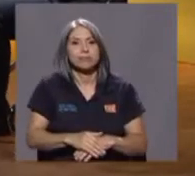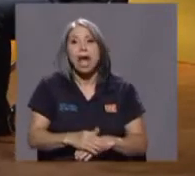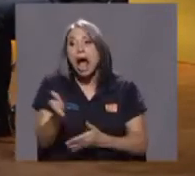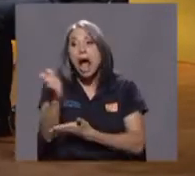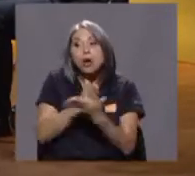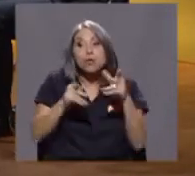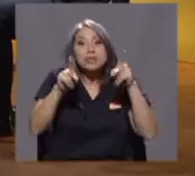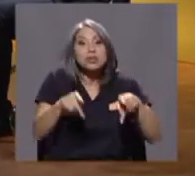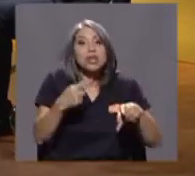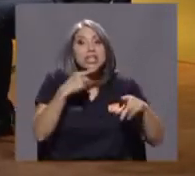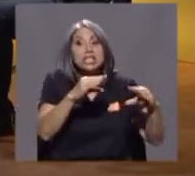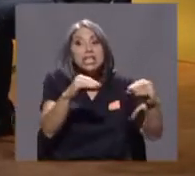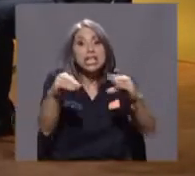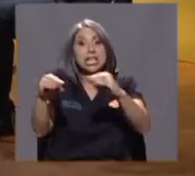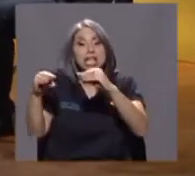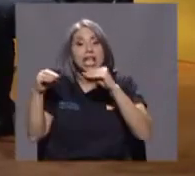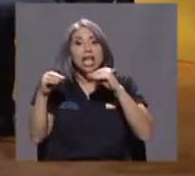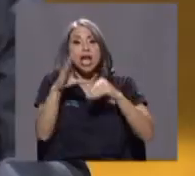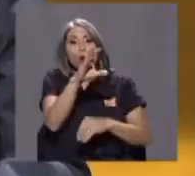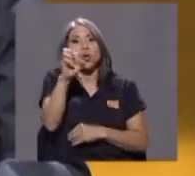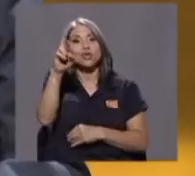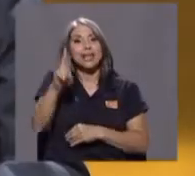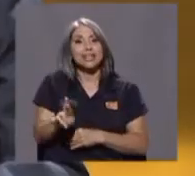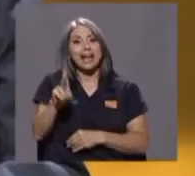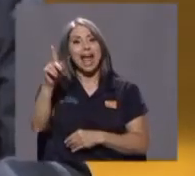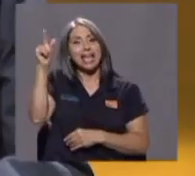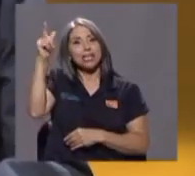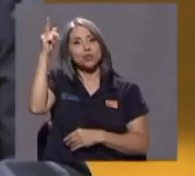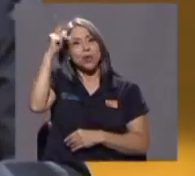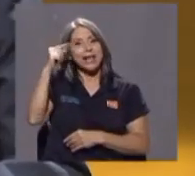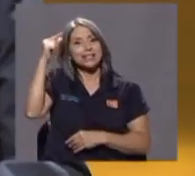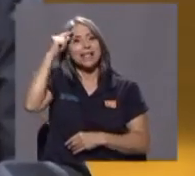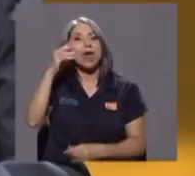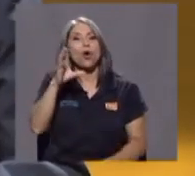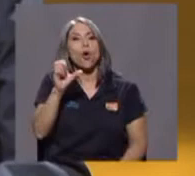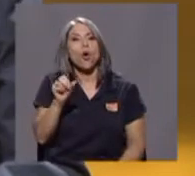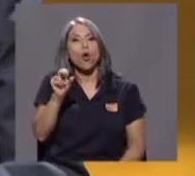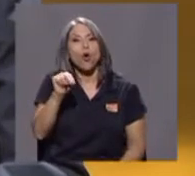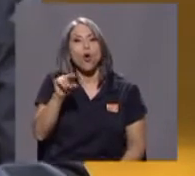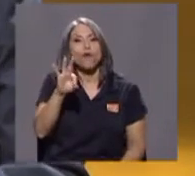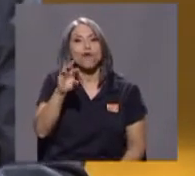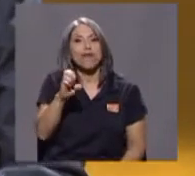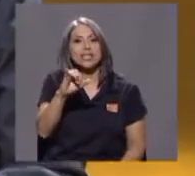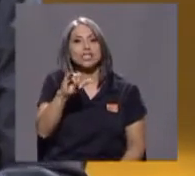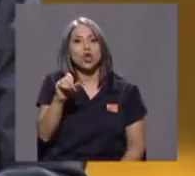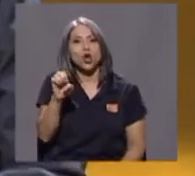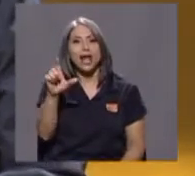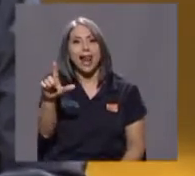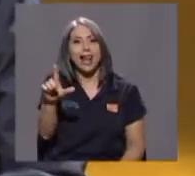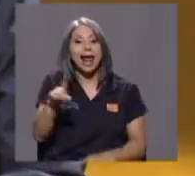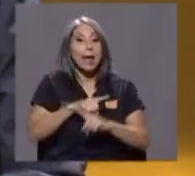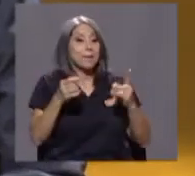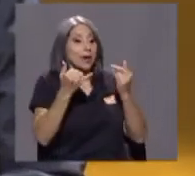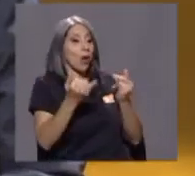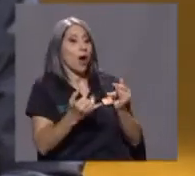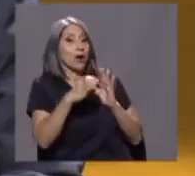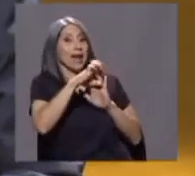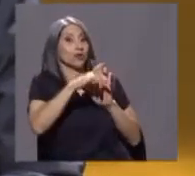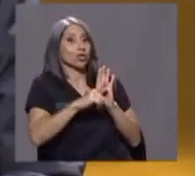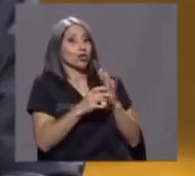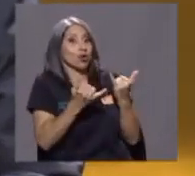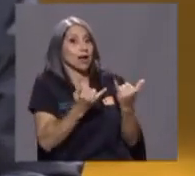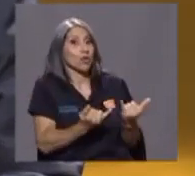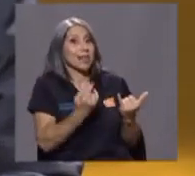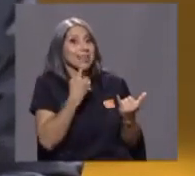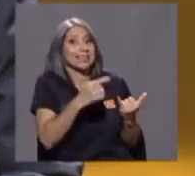que Costa Rica es un estado confesional. Pero la diferencia de la Constitución actual es que dice que se respetan todas las demás religiones, todos